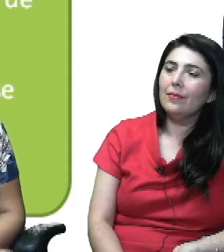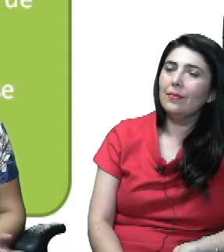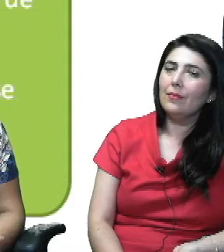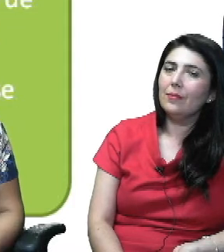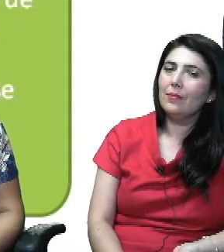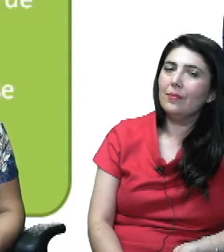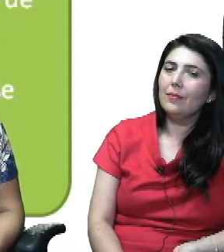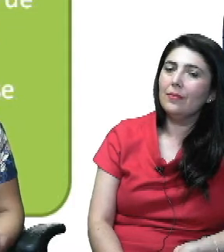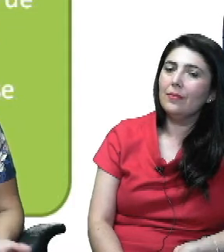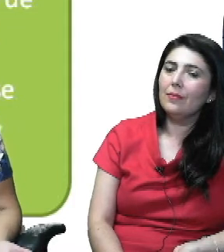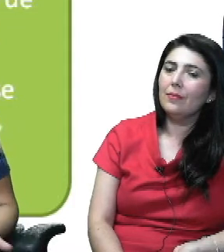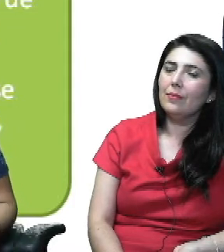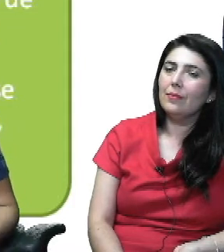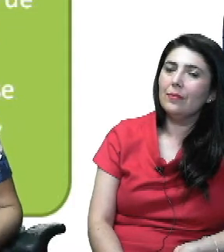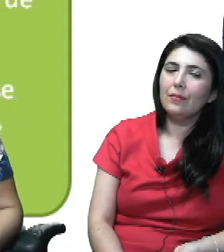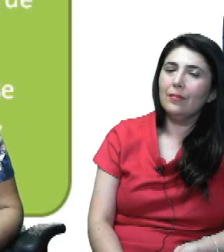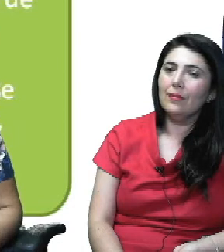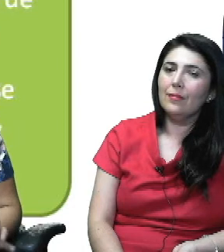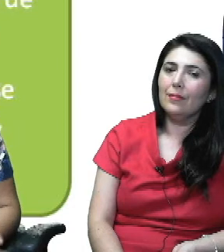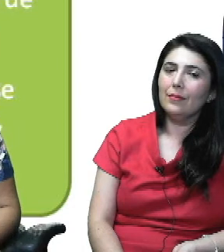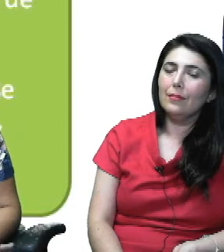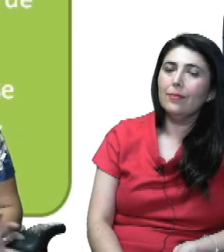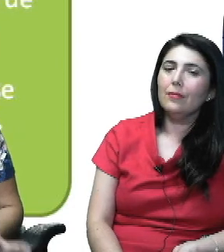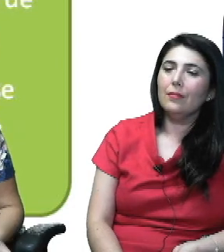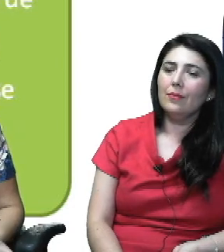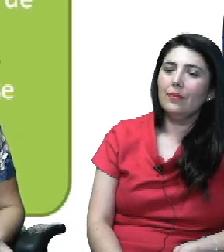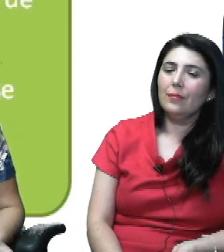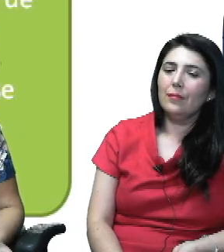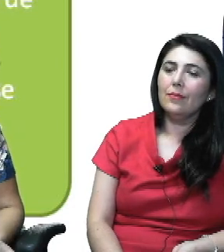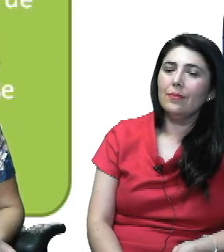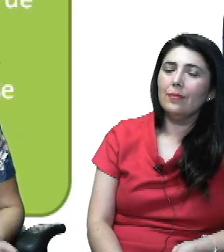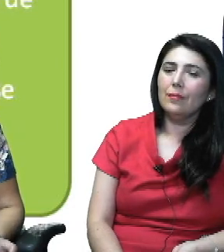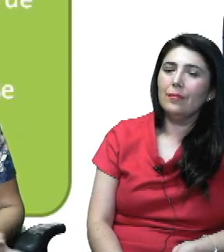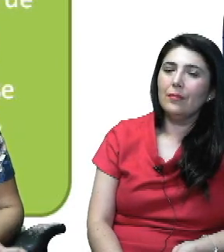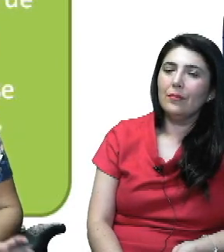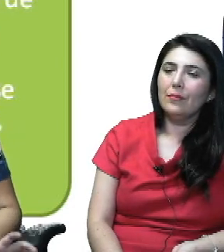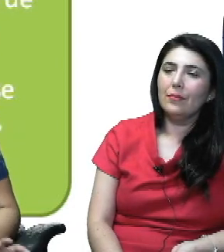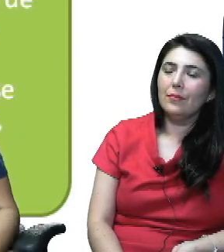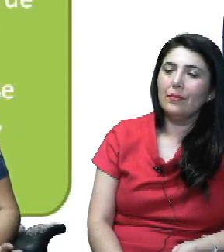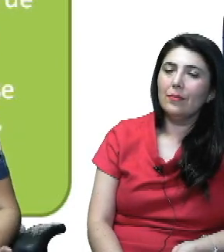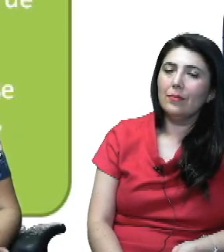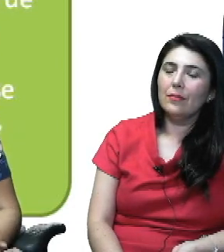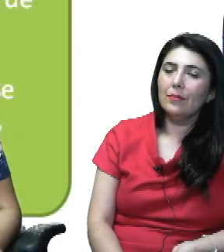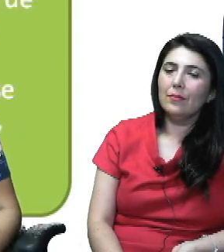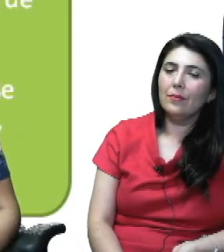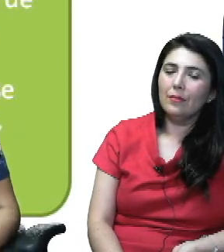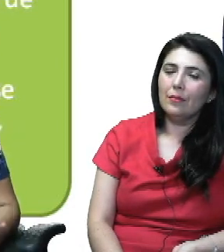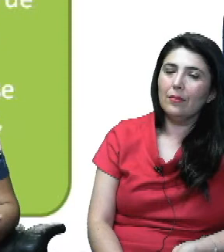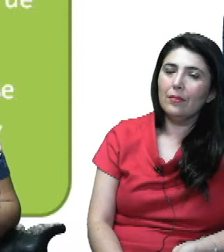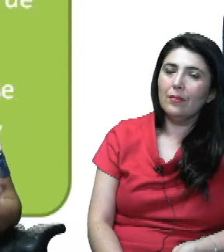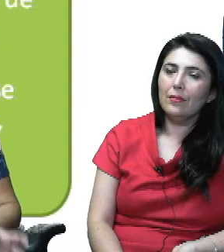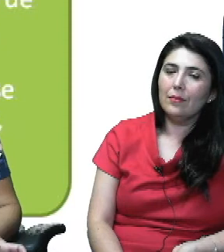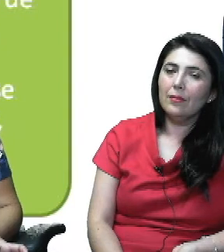¿cierto?, minimizando también la duplicación, por un lado, o los vacíos en la respuesta, que es algo que también hemos visto acá en nuestro país, como a veces